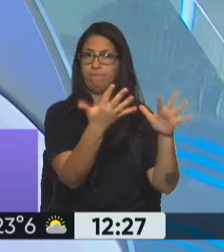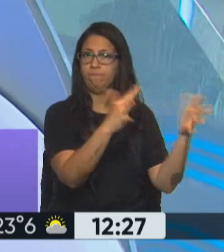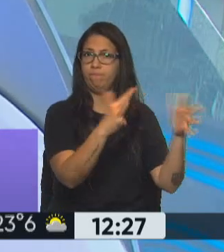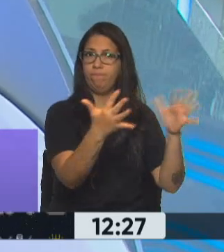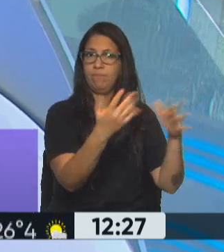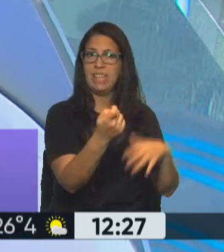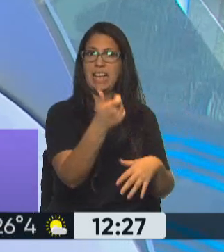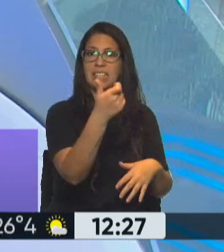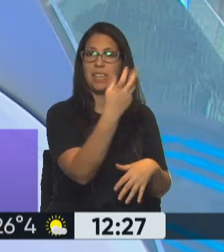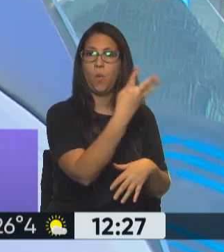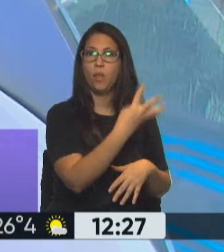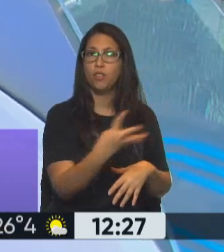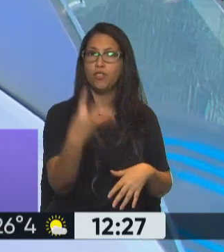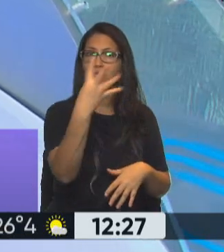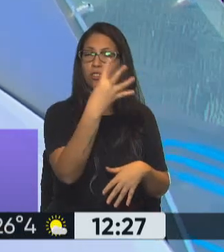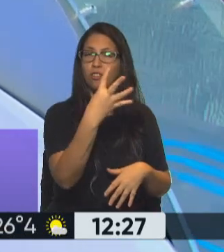de casi